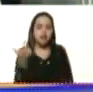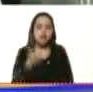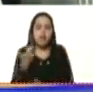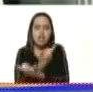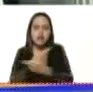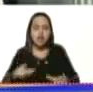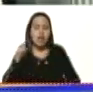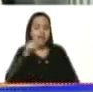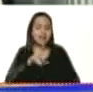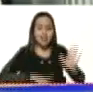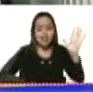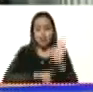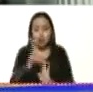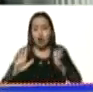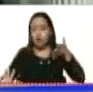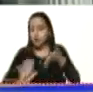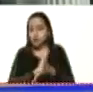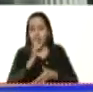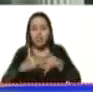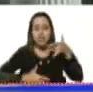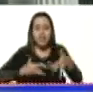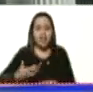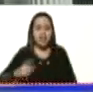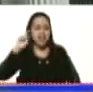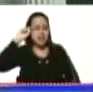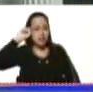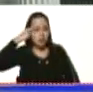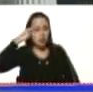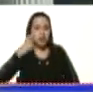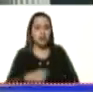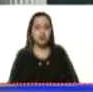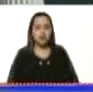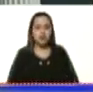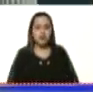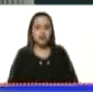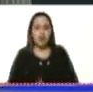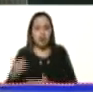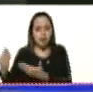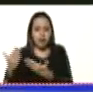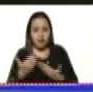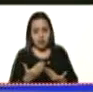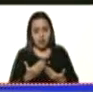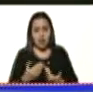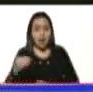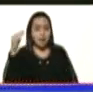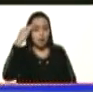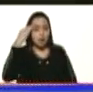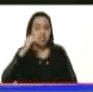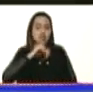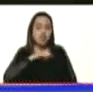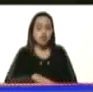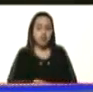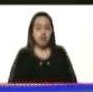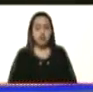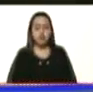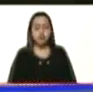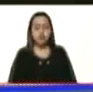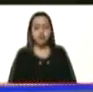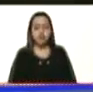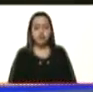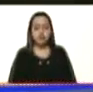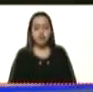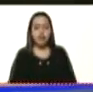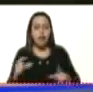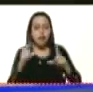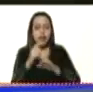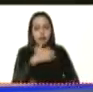lo que ha sido entonces este acto conmemorativo para traer a nuestra memoria histórica.